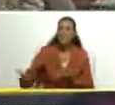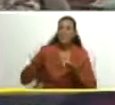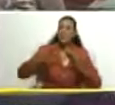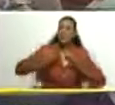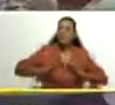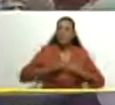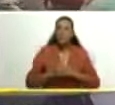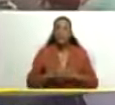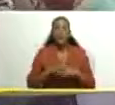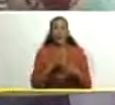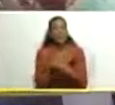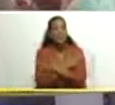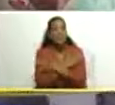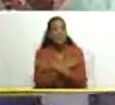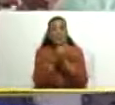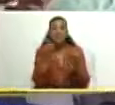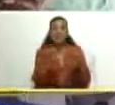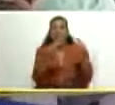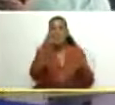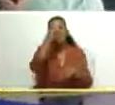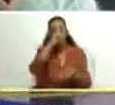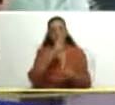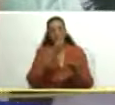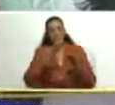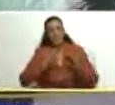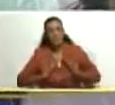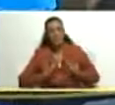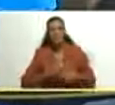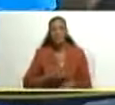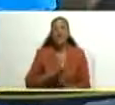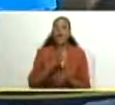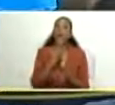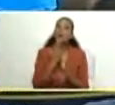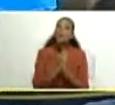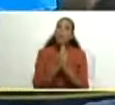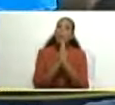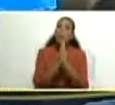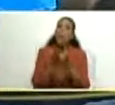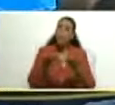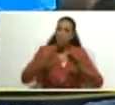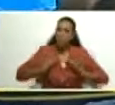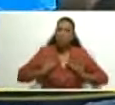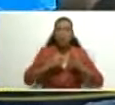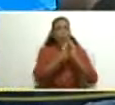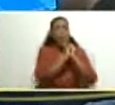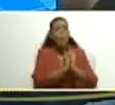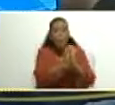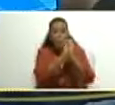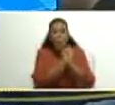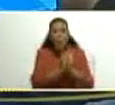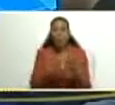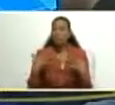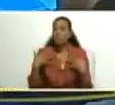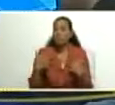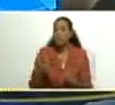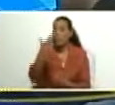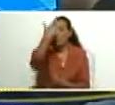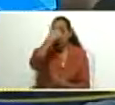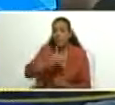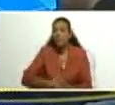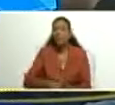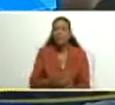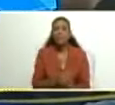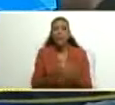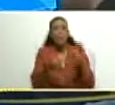por sus felicitaciones, y les pido como regalo que oren por mí, que